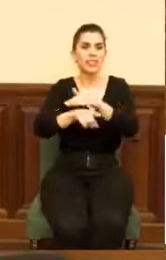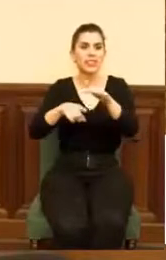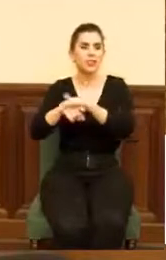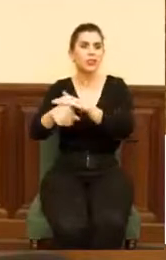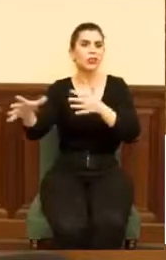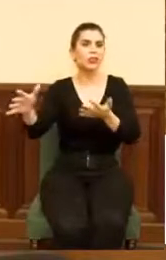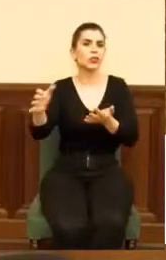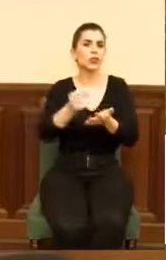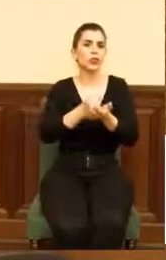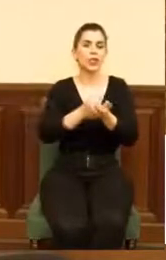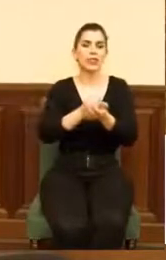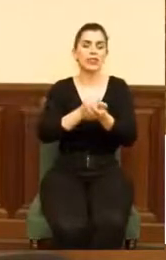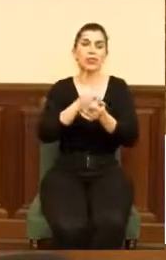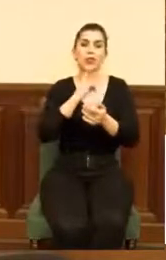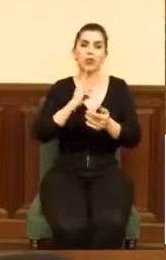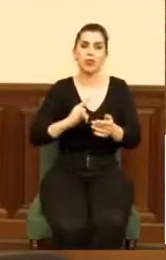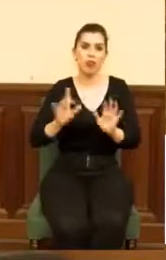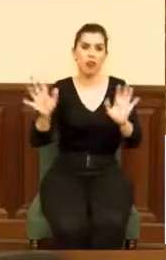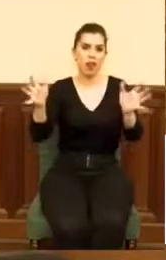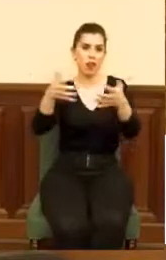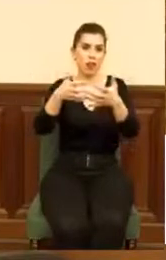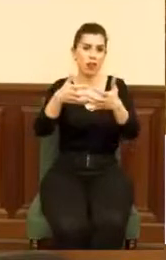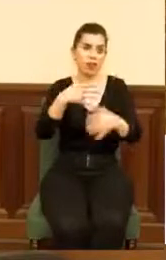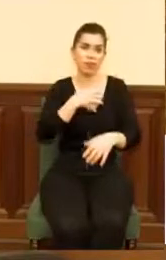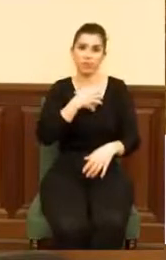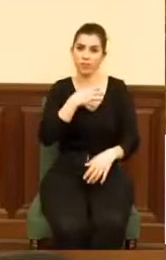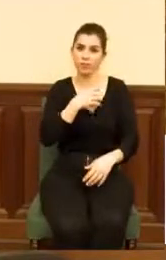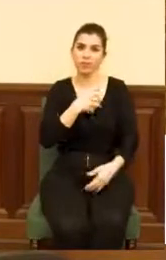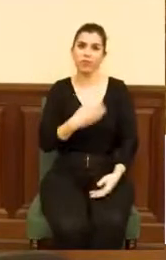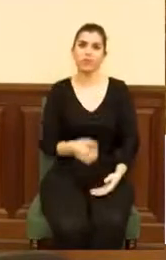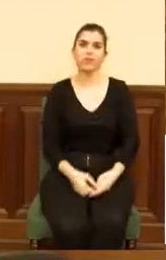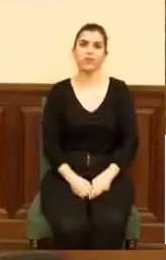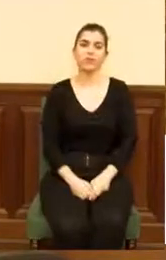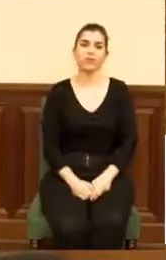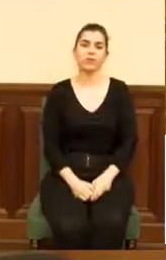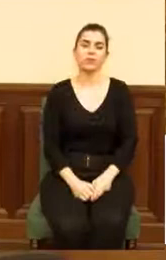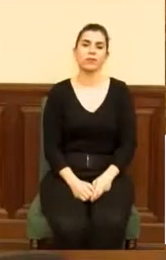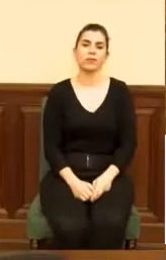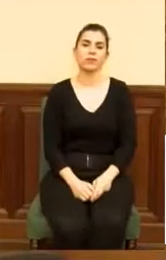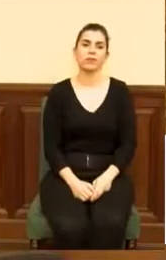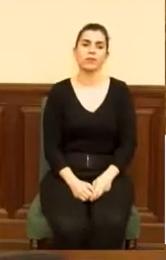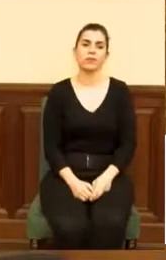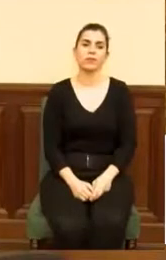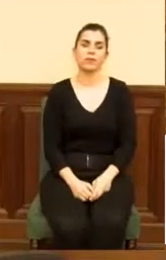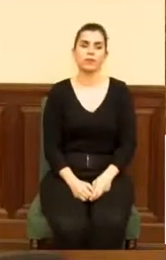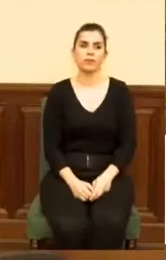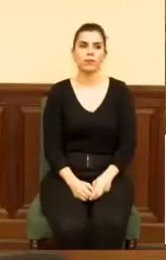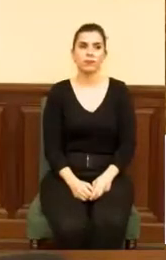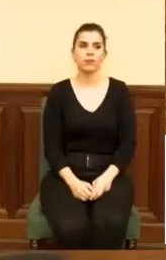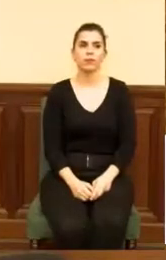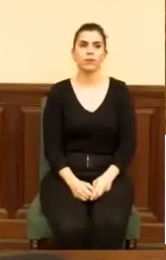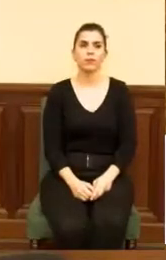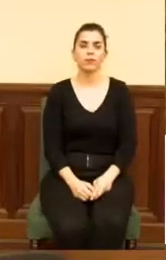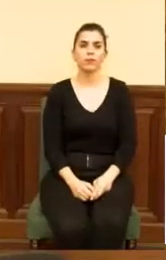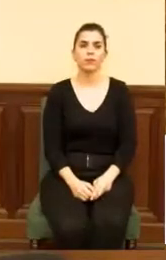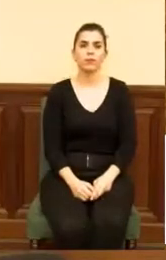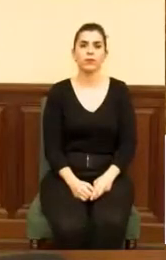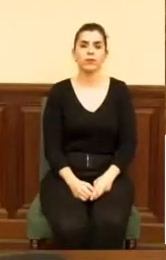trámites, pues a través de la administración electrónica. Entonces, miren,